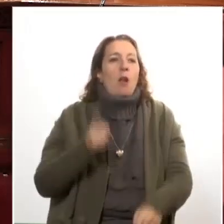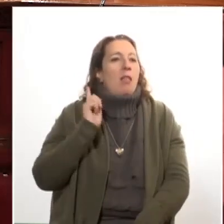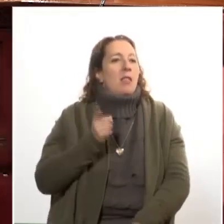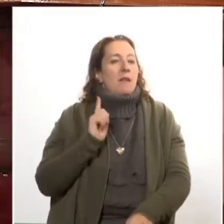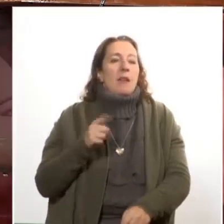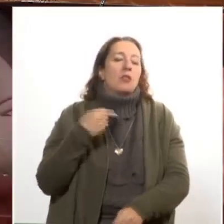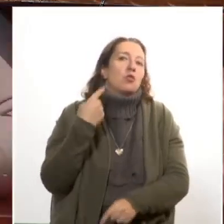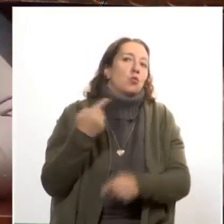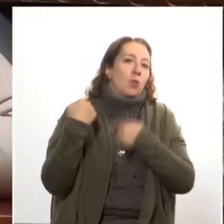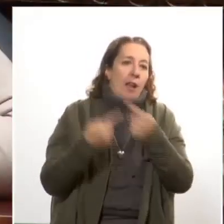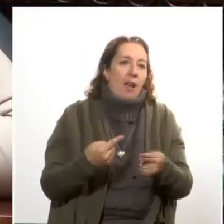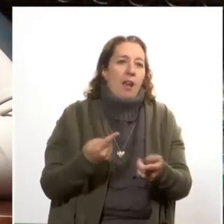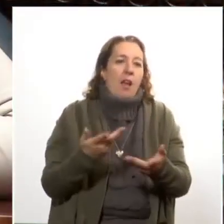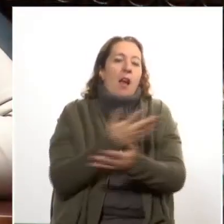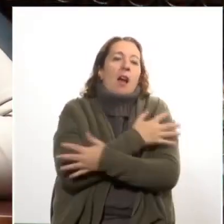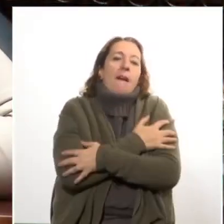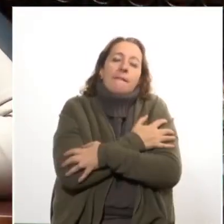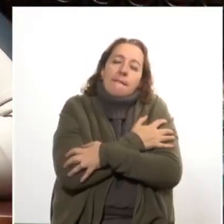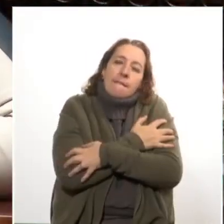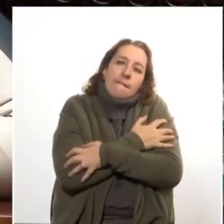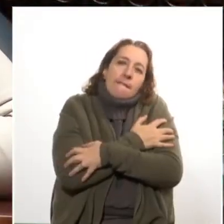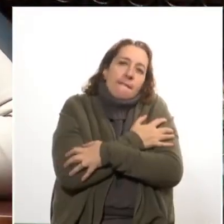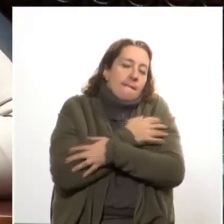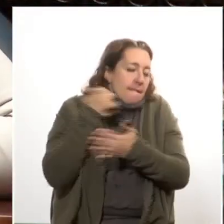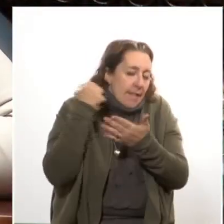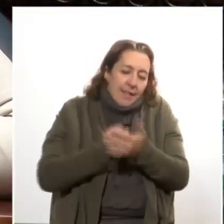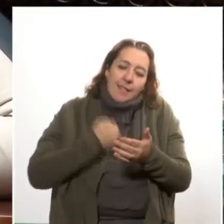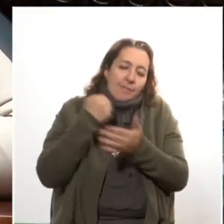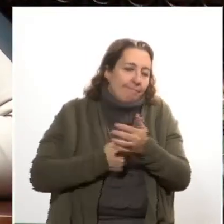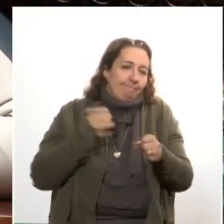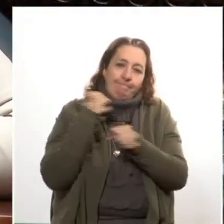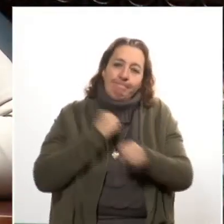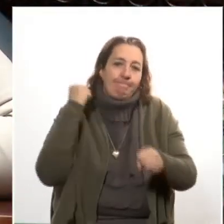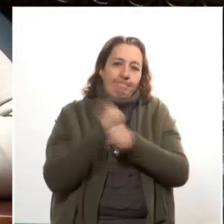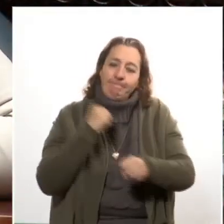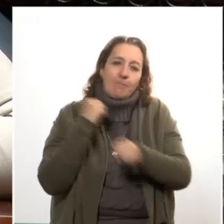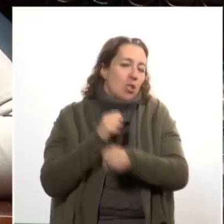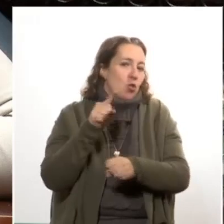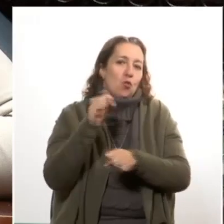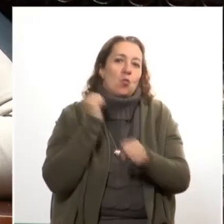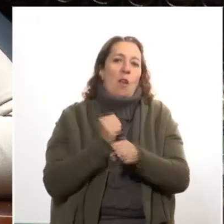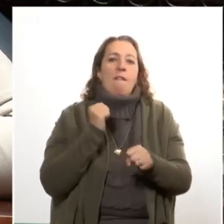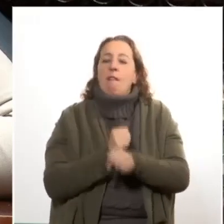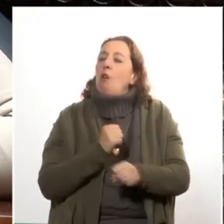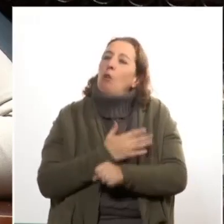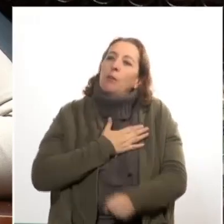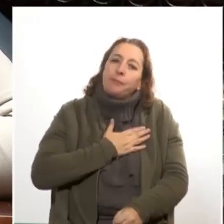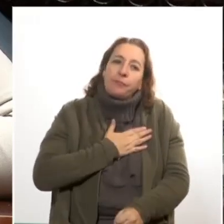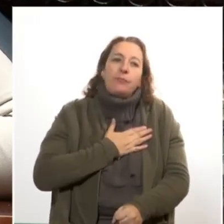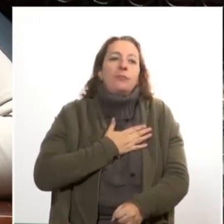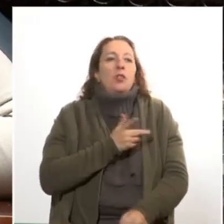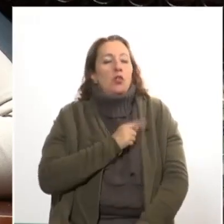su legado. Y se abrazaron a la tarea con amor, con dolor, con un espíritu sediente de paz y de